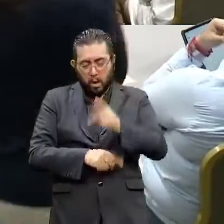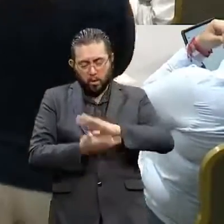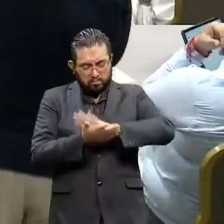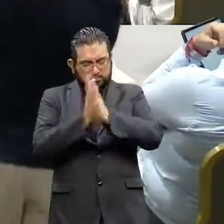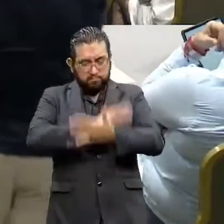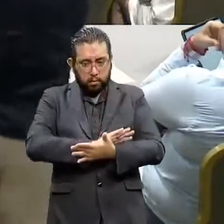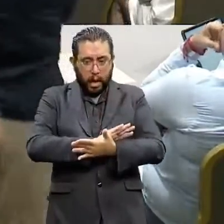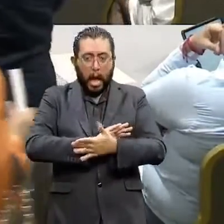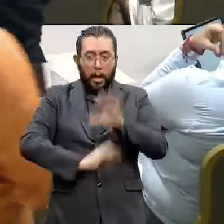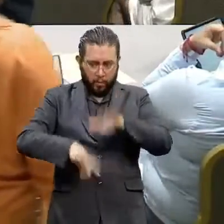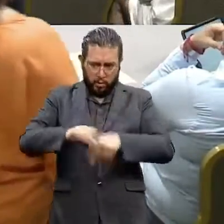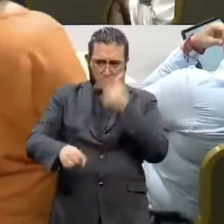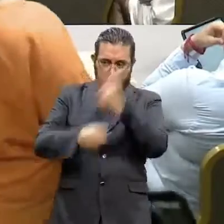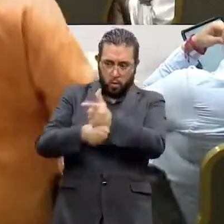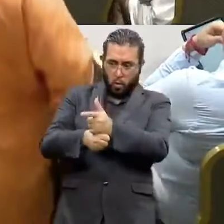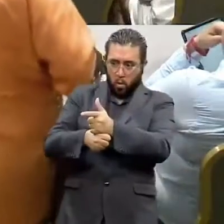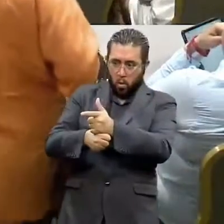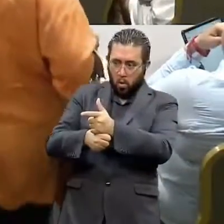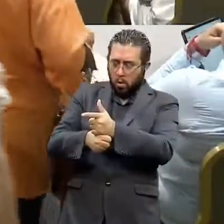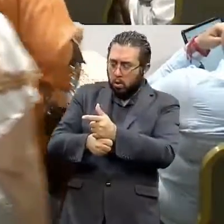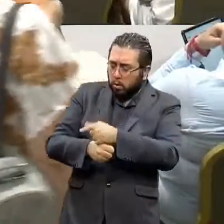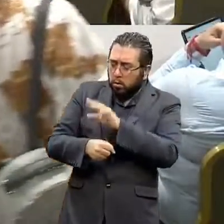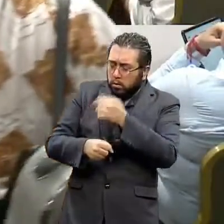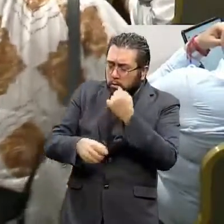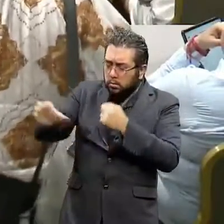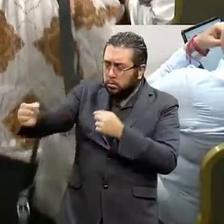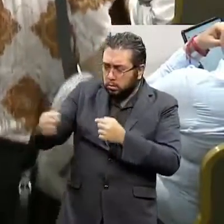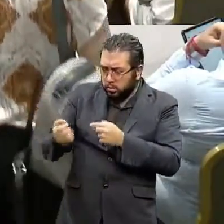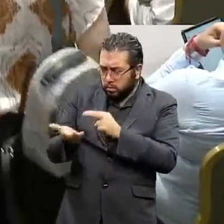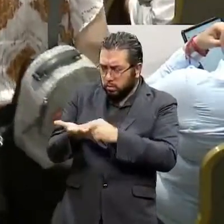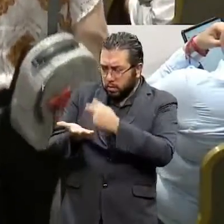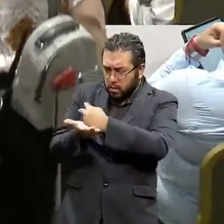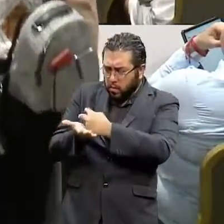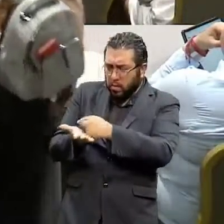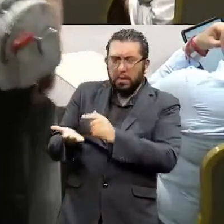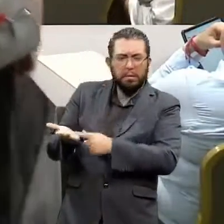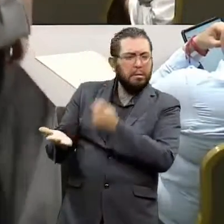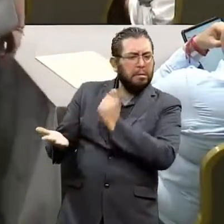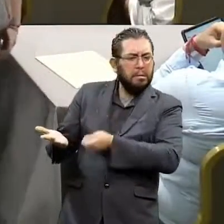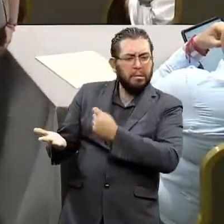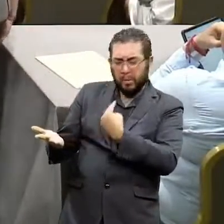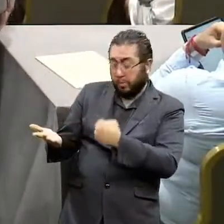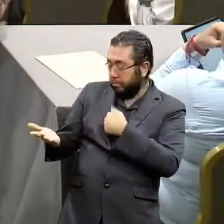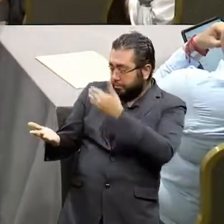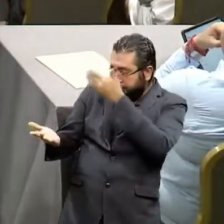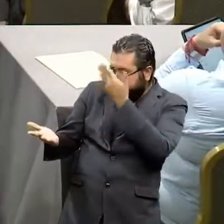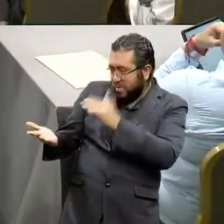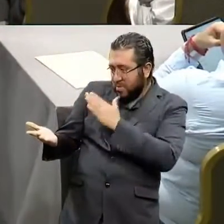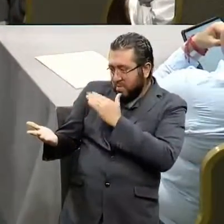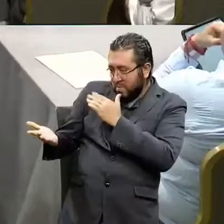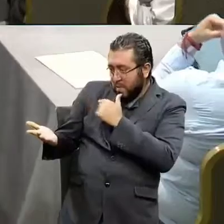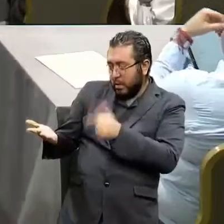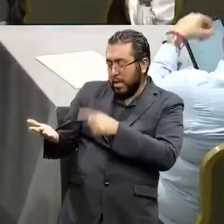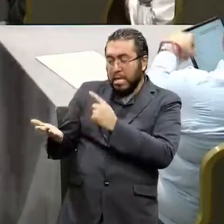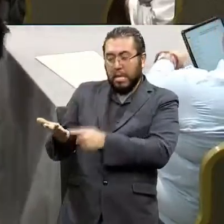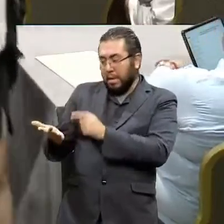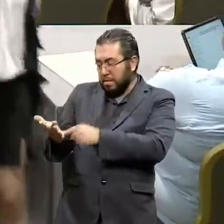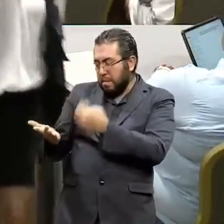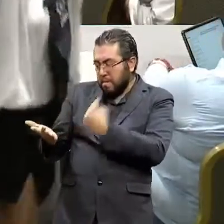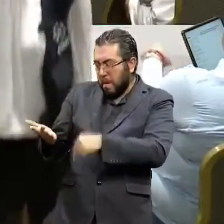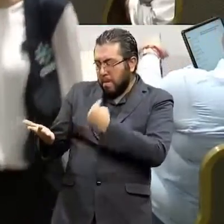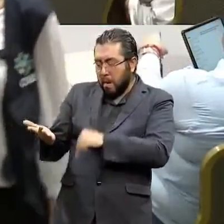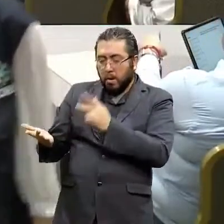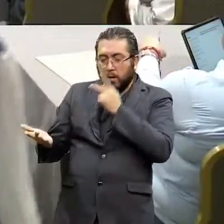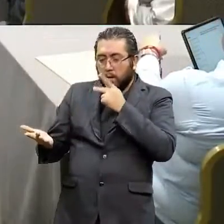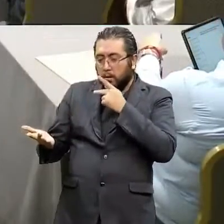cuerpos y no les logramos dar identidad y al no lograr les dar identidad los